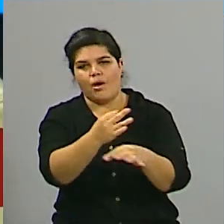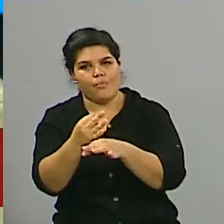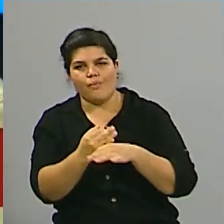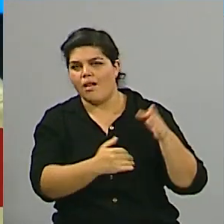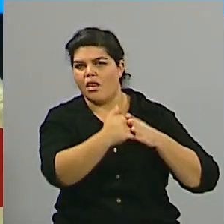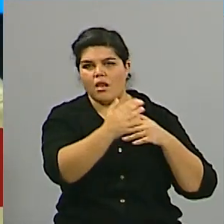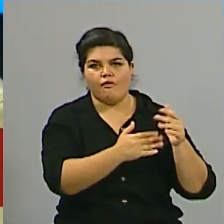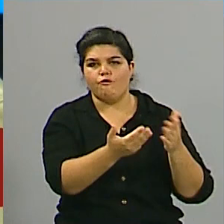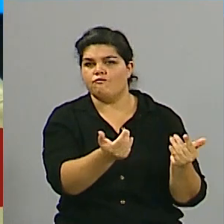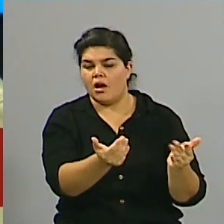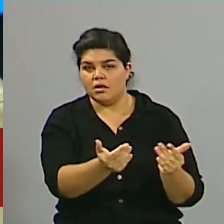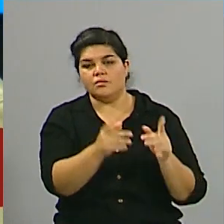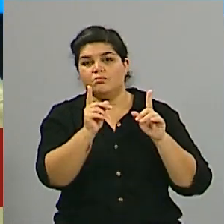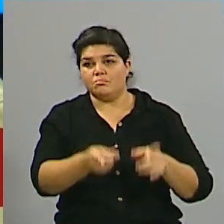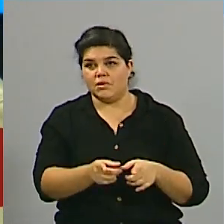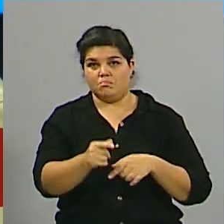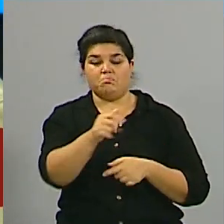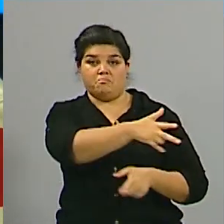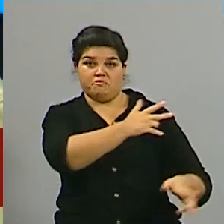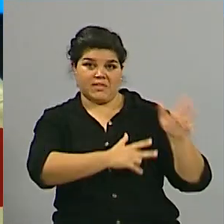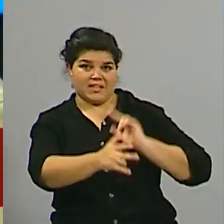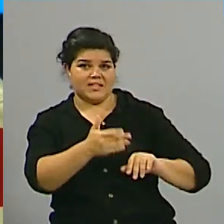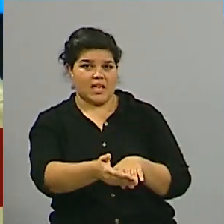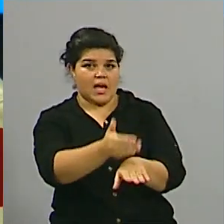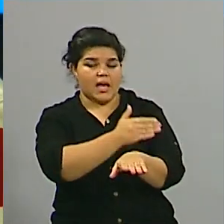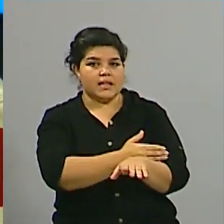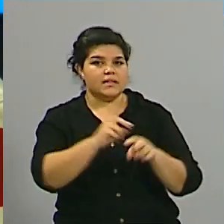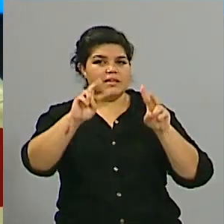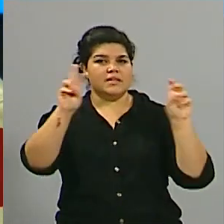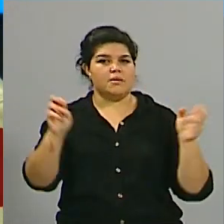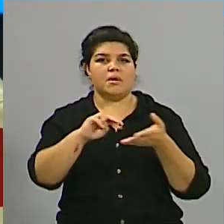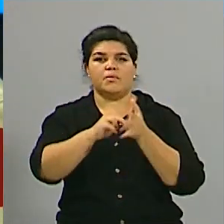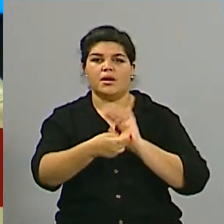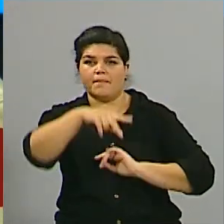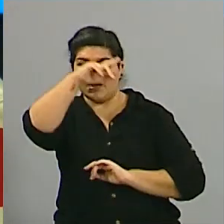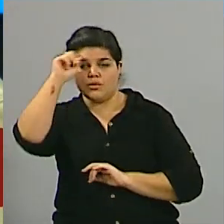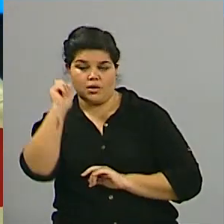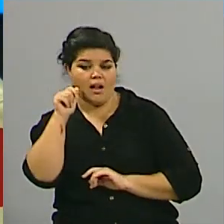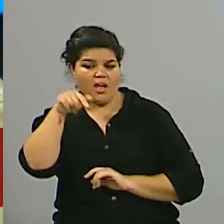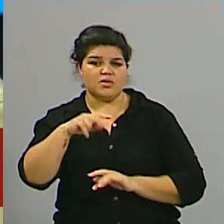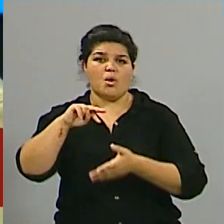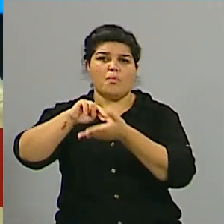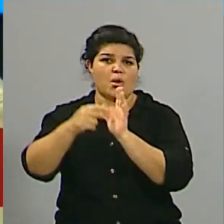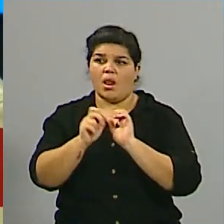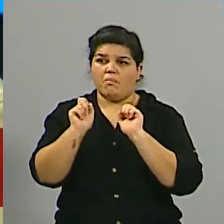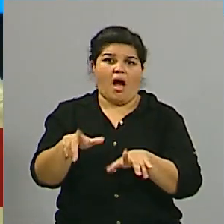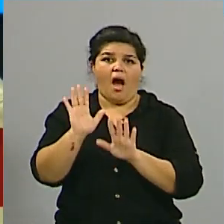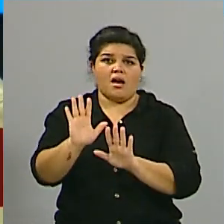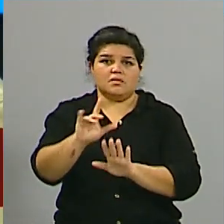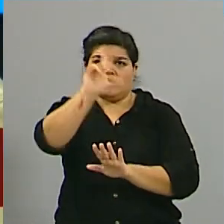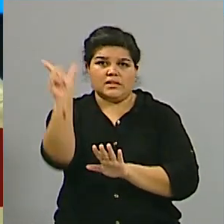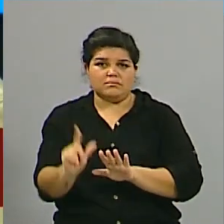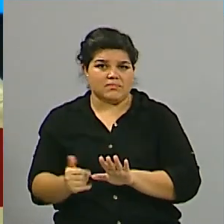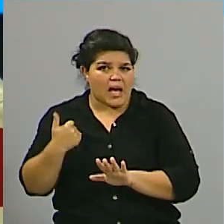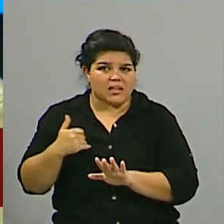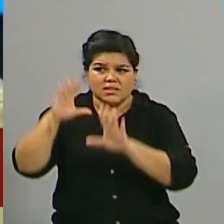situación particular a nivel nacional, decías vos, Claudia, que termina afectando, por supuesto, pero también estamos atravesando una situación muy grave en nuestra